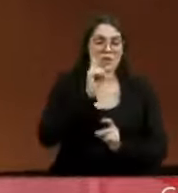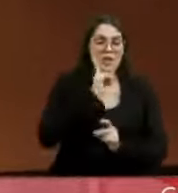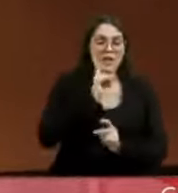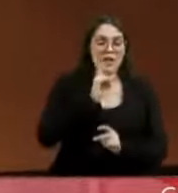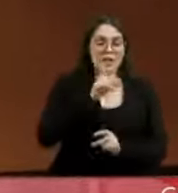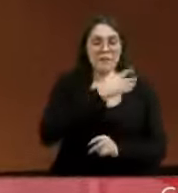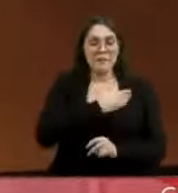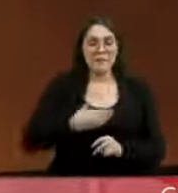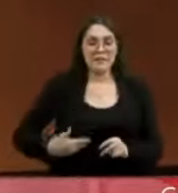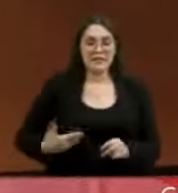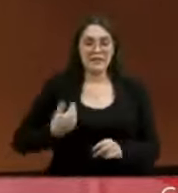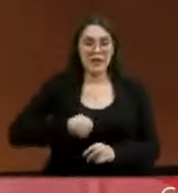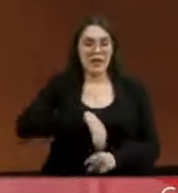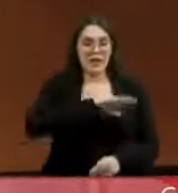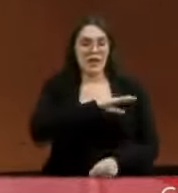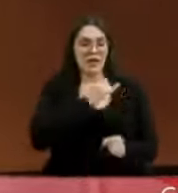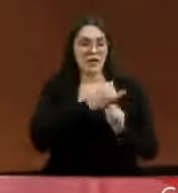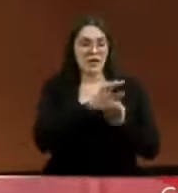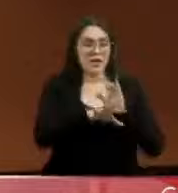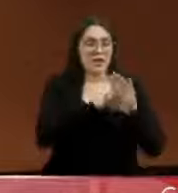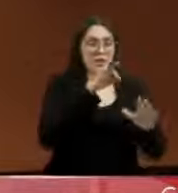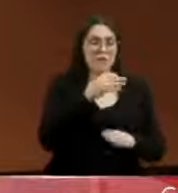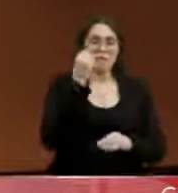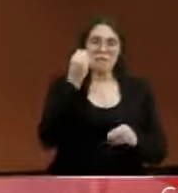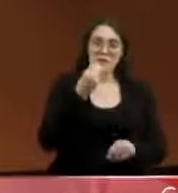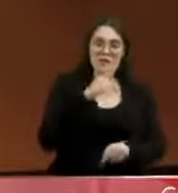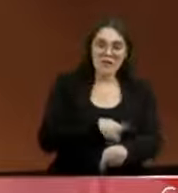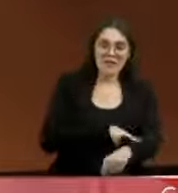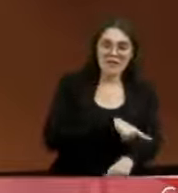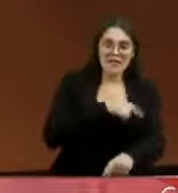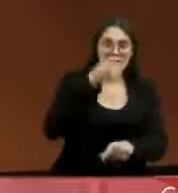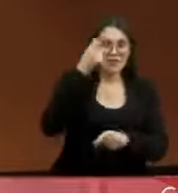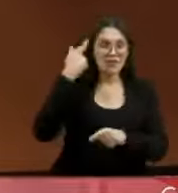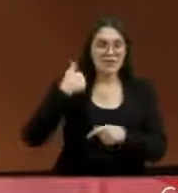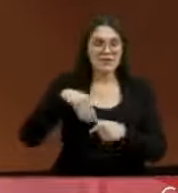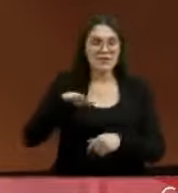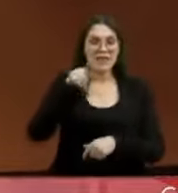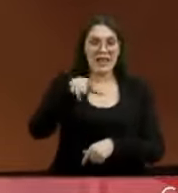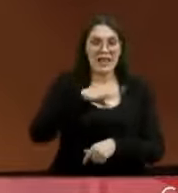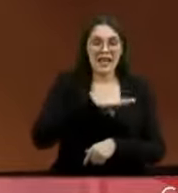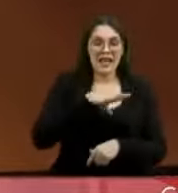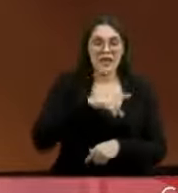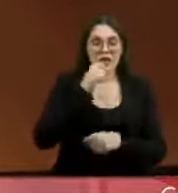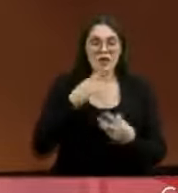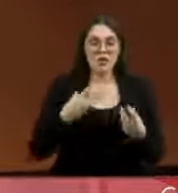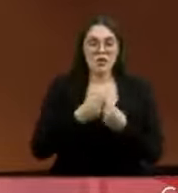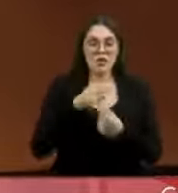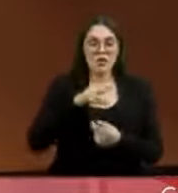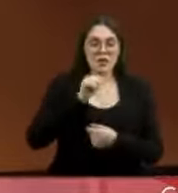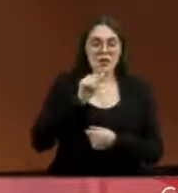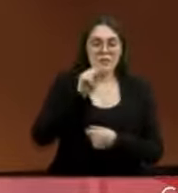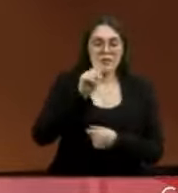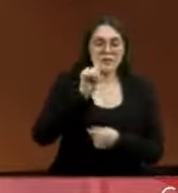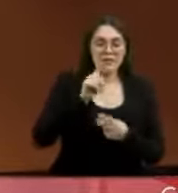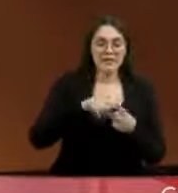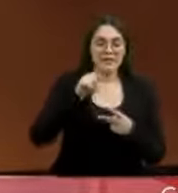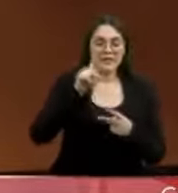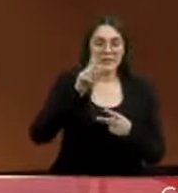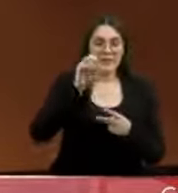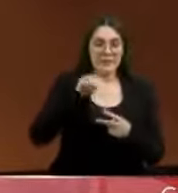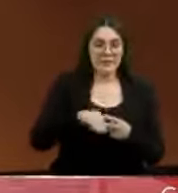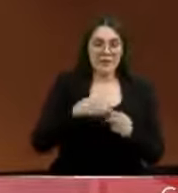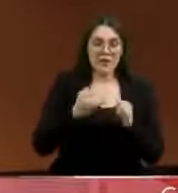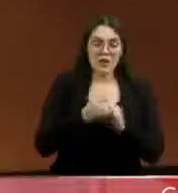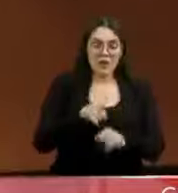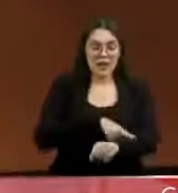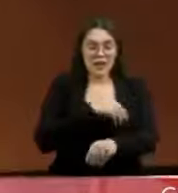electa Claudia Sheinbaum Pardo! ¡Larga vida a la coalición Morena PT Verde! Y larga